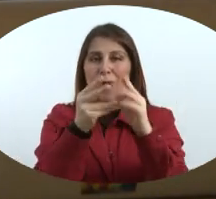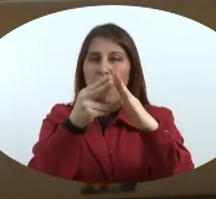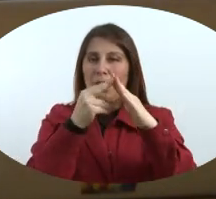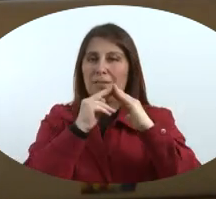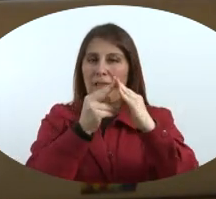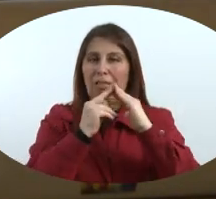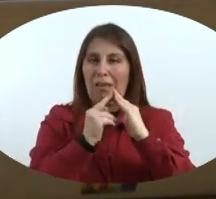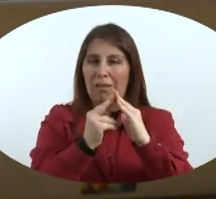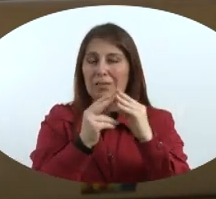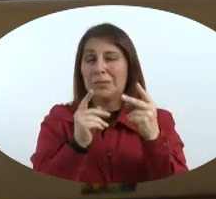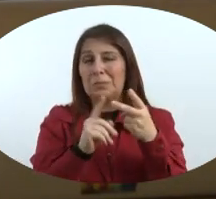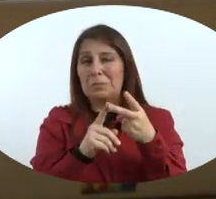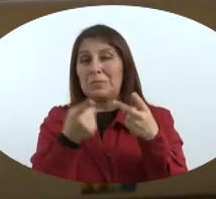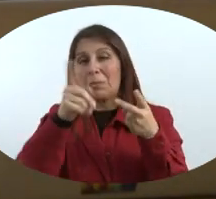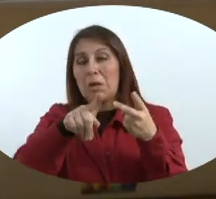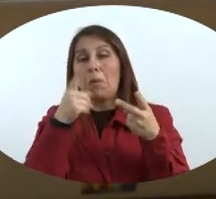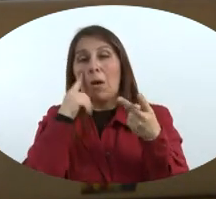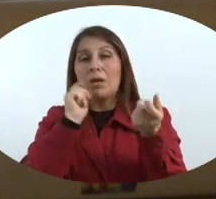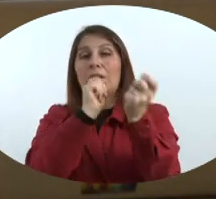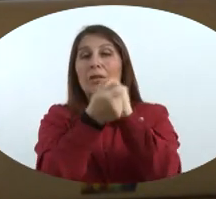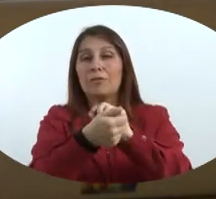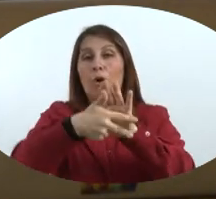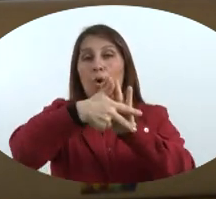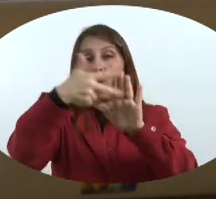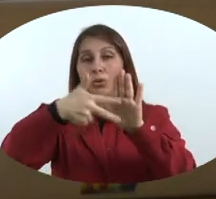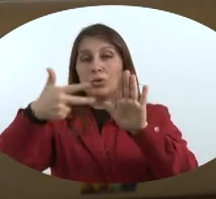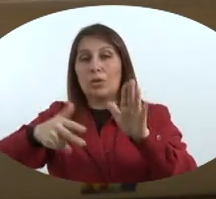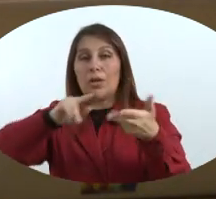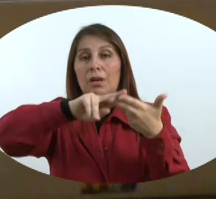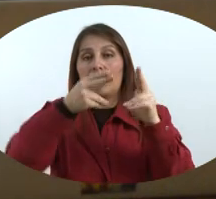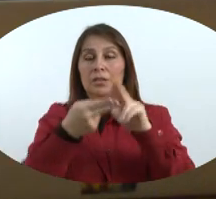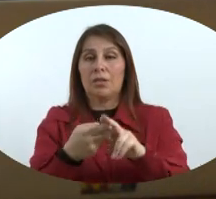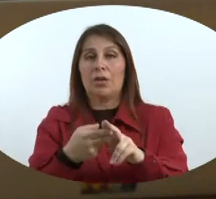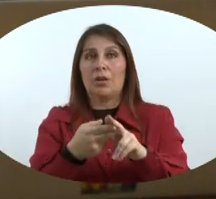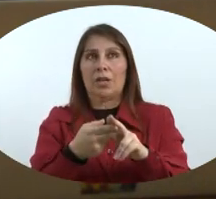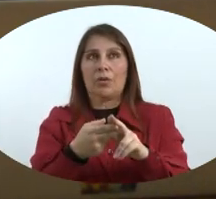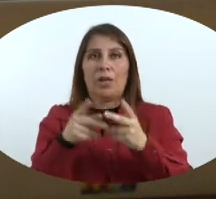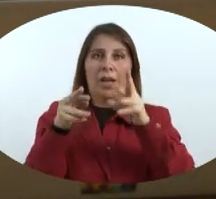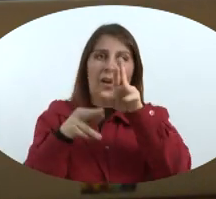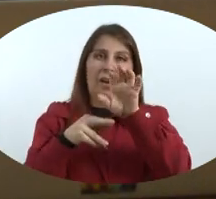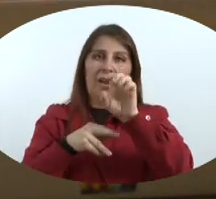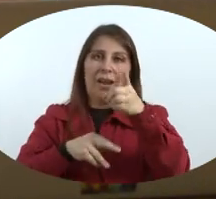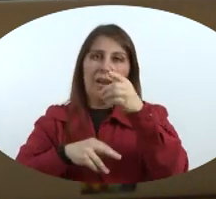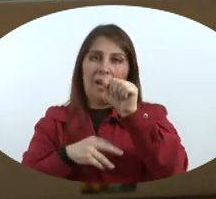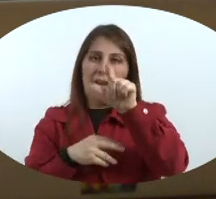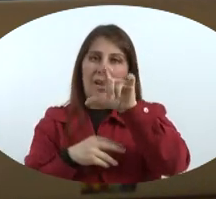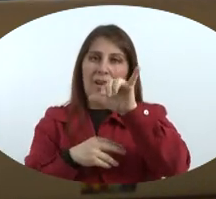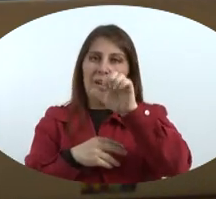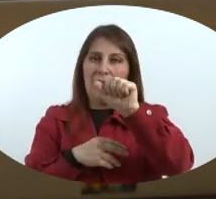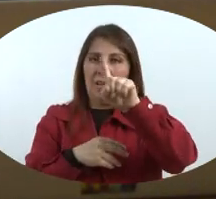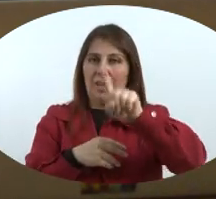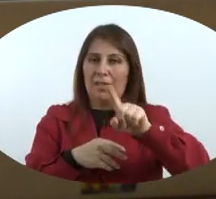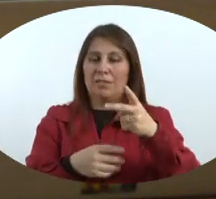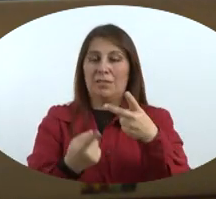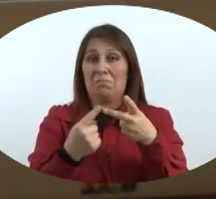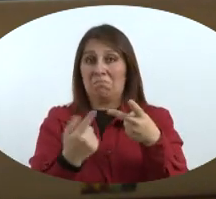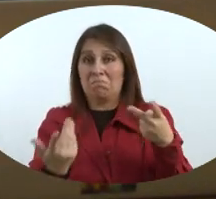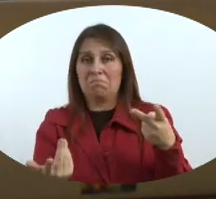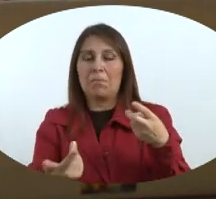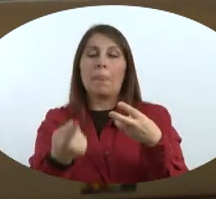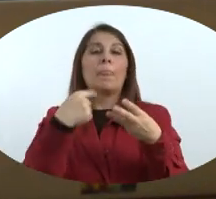hacer objeto por ejemplo de una reforma constitucional en términos del sistema general de regalías vamos a